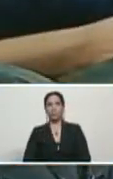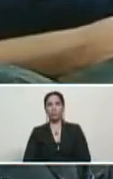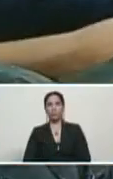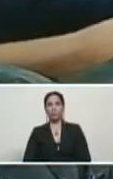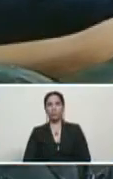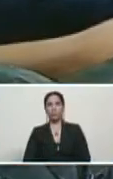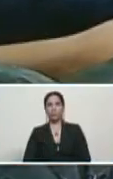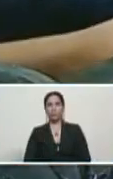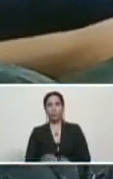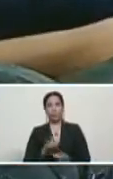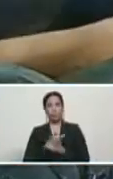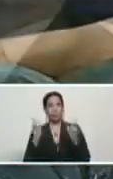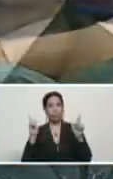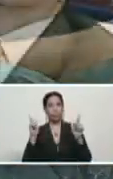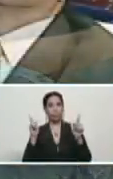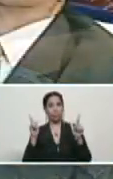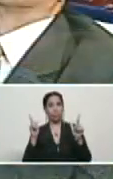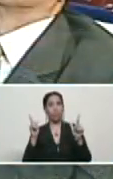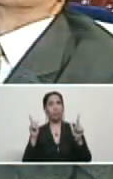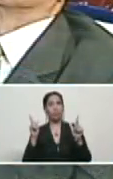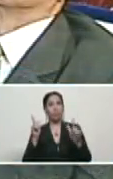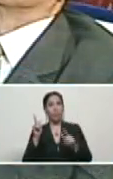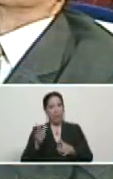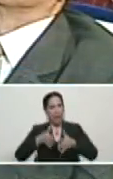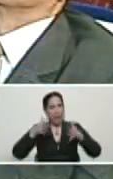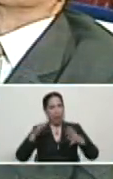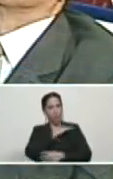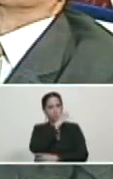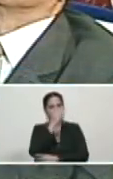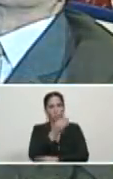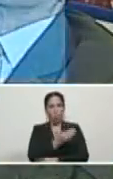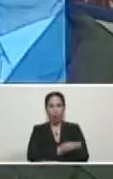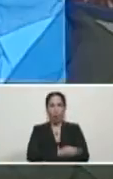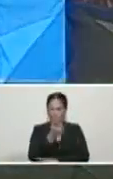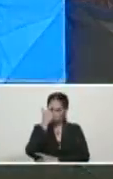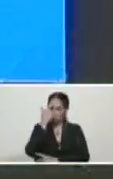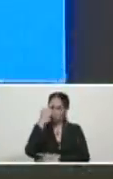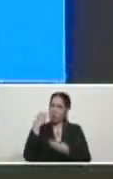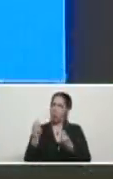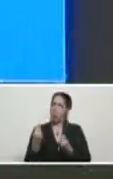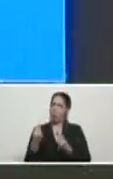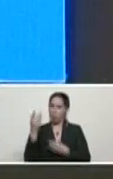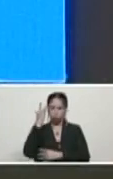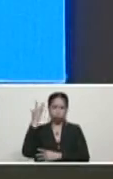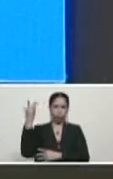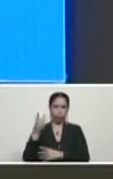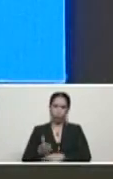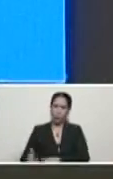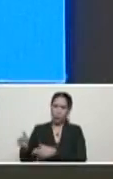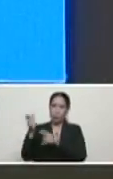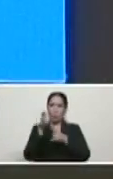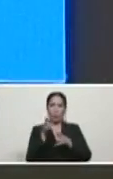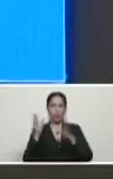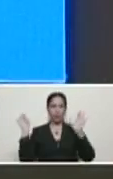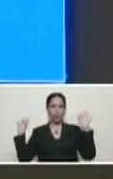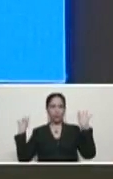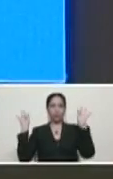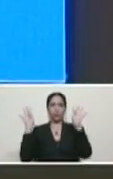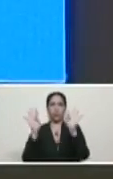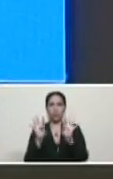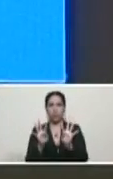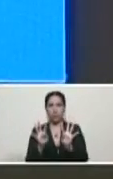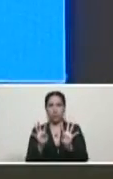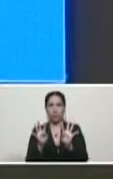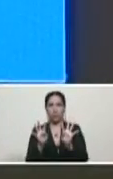El libertador, con una gran fuerza moral, espiritual, se había alzado en armas nuevamente y había traído un ejército de entonces la Nueva Granada,